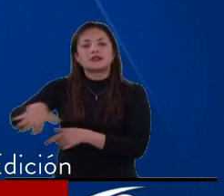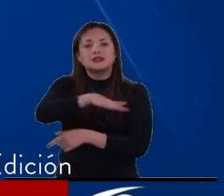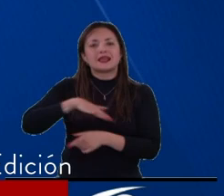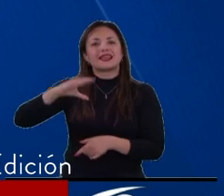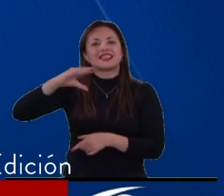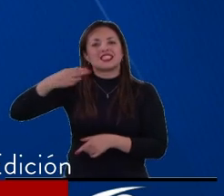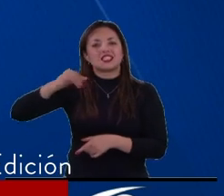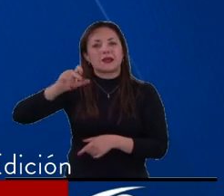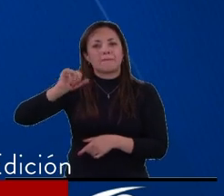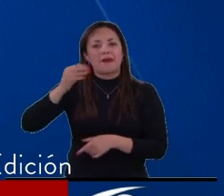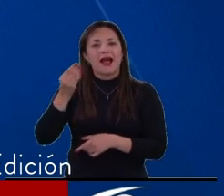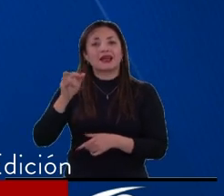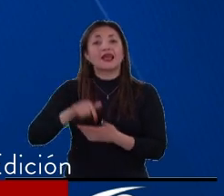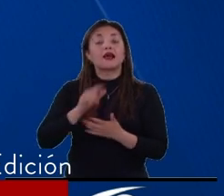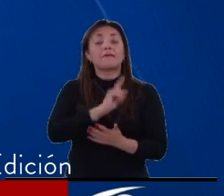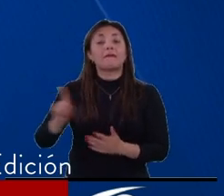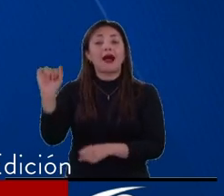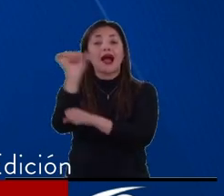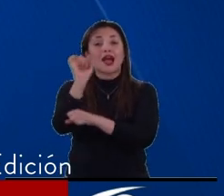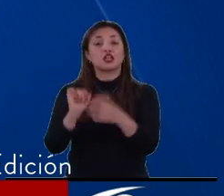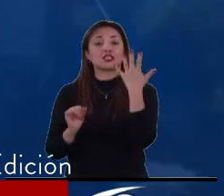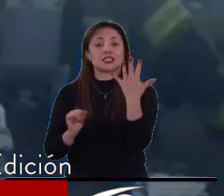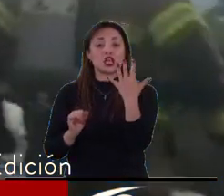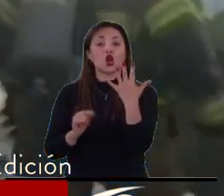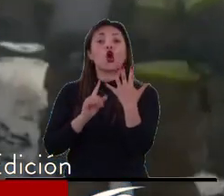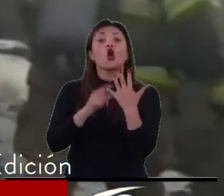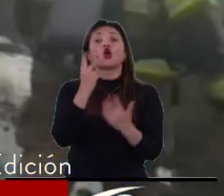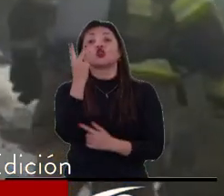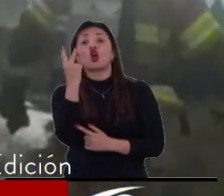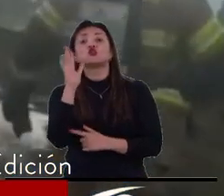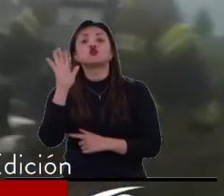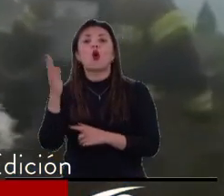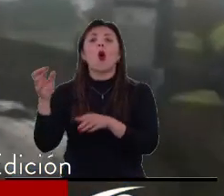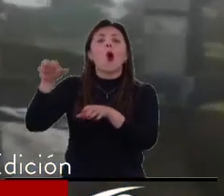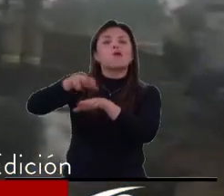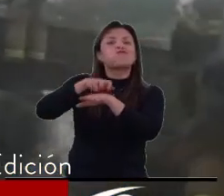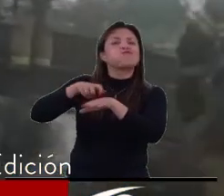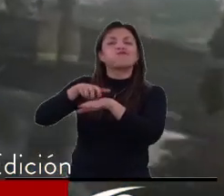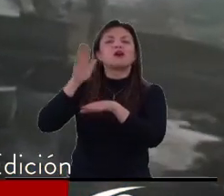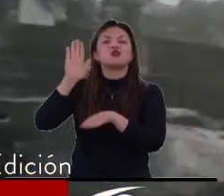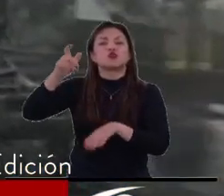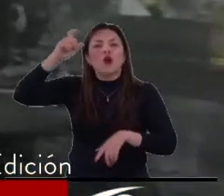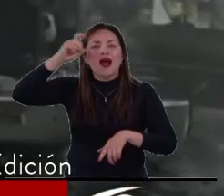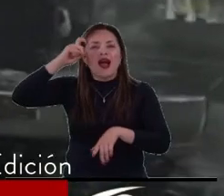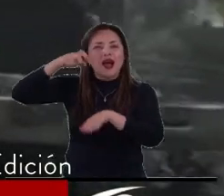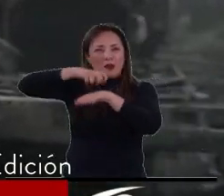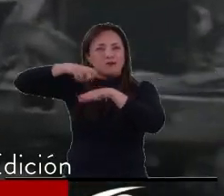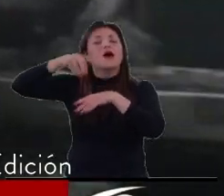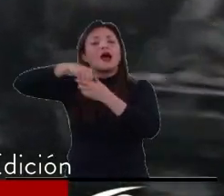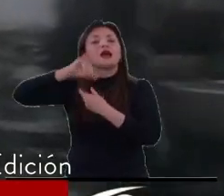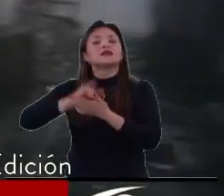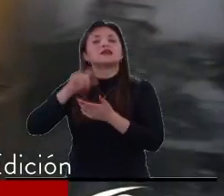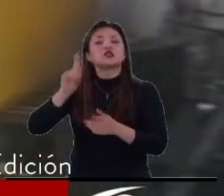estuvieron involucrados, 2 de ellos que movilizaban ganado. Los bomberos de Cundinamarca lograron el control del